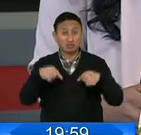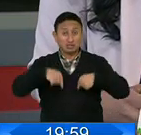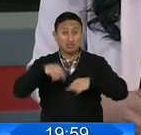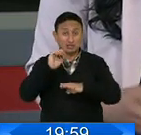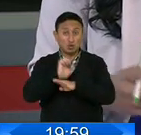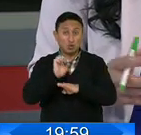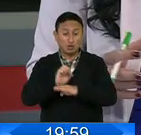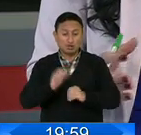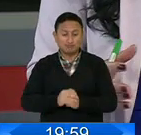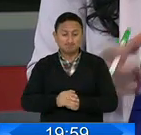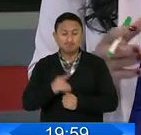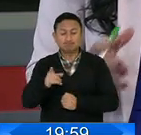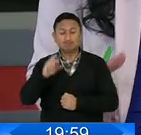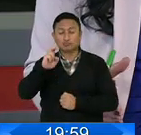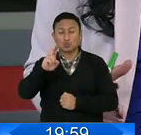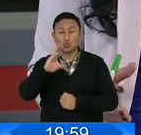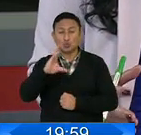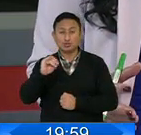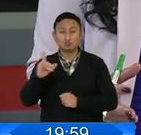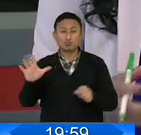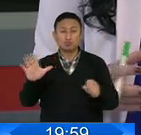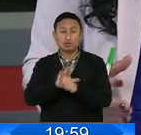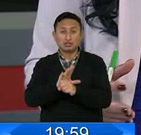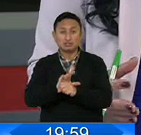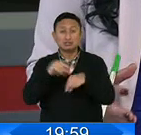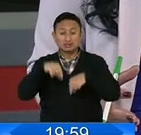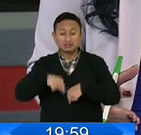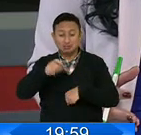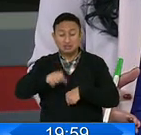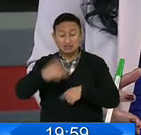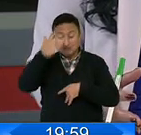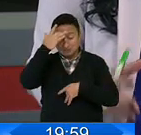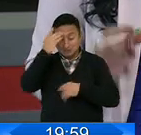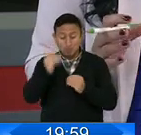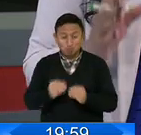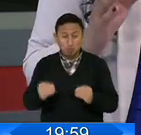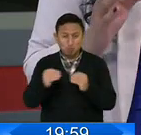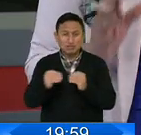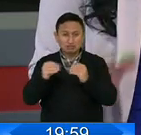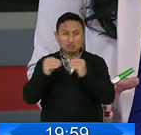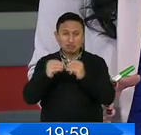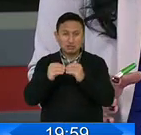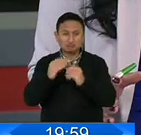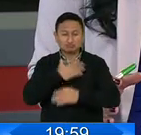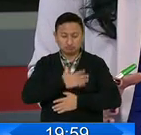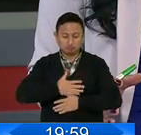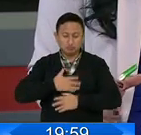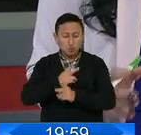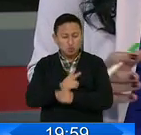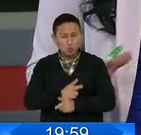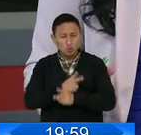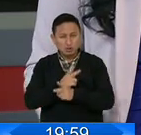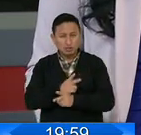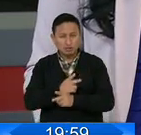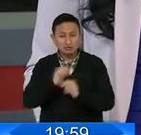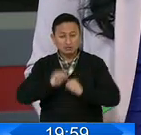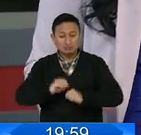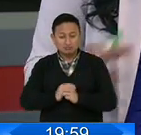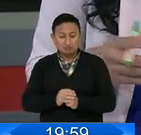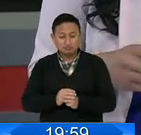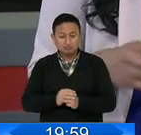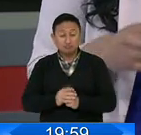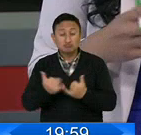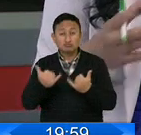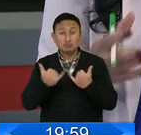país. Las salas de UCI están llenas y aumentan los casos. Así que a tener mucha precaución. Y a propósito de esto, les vamos a